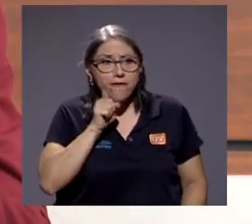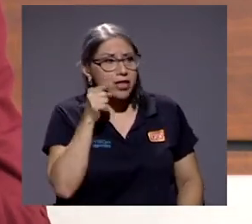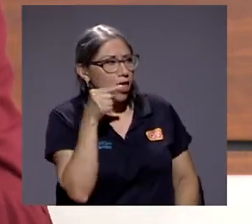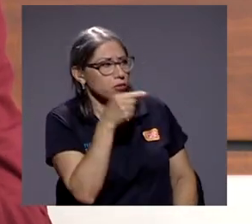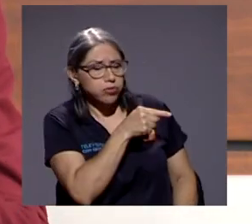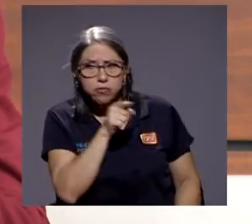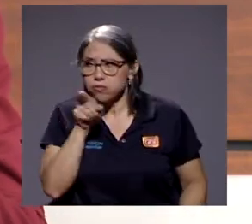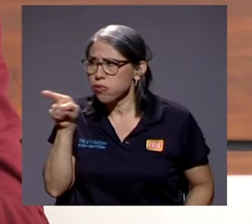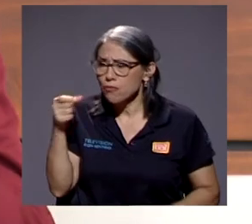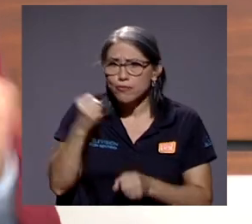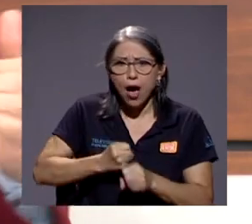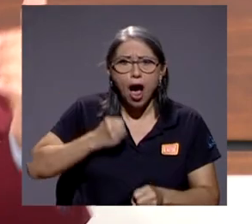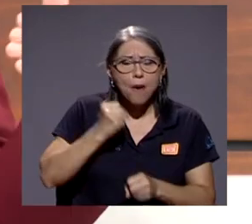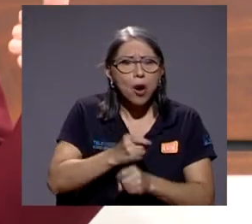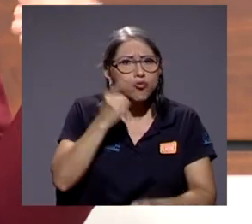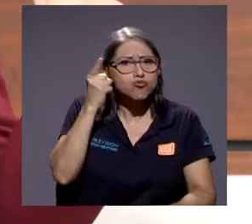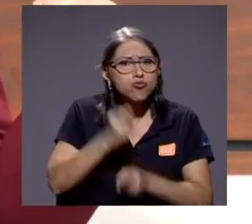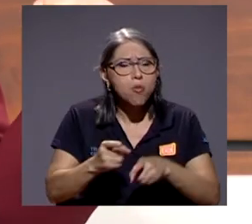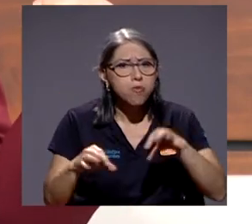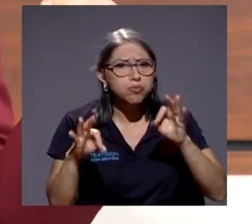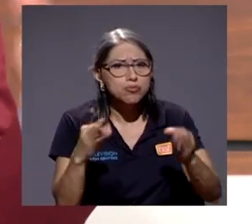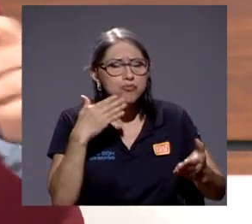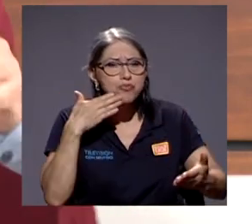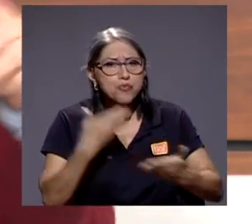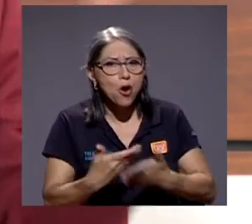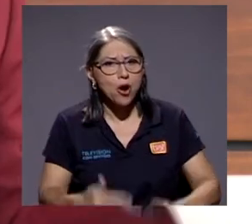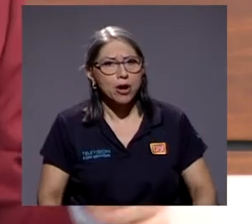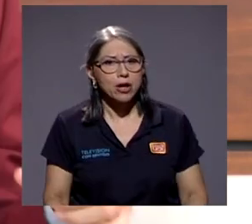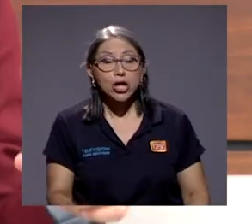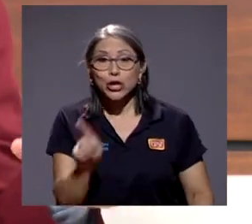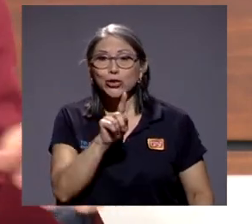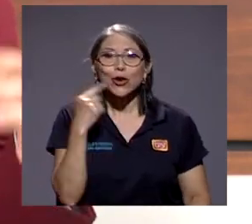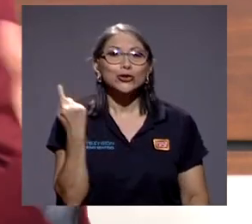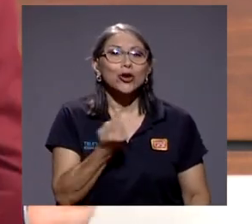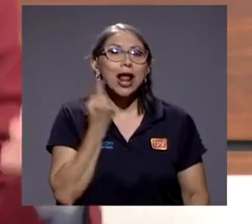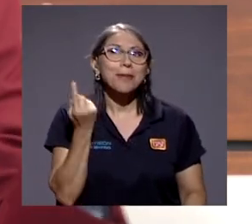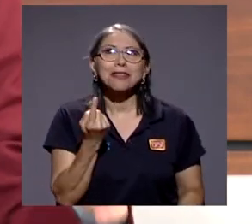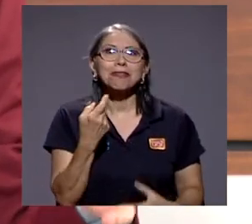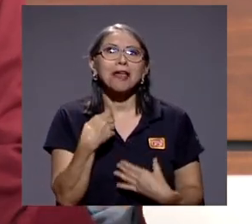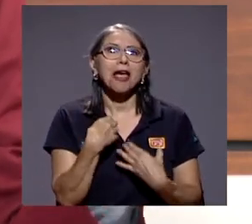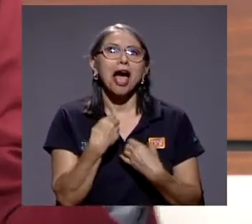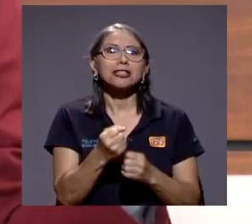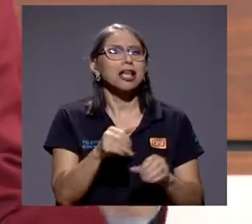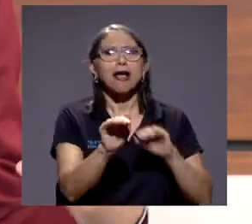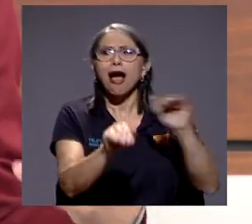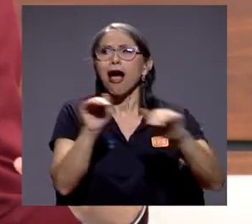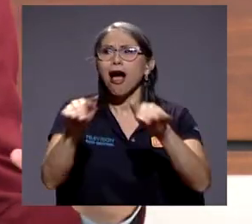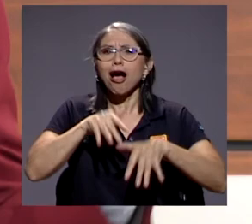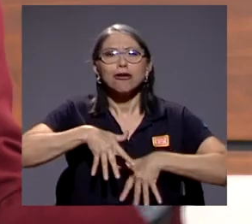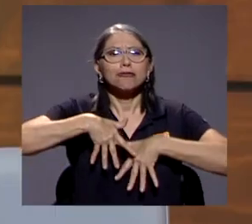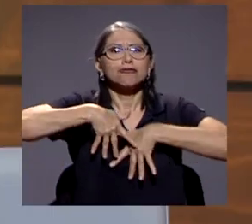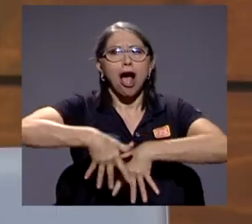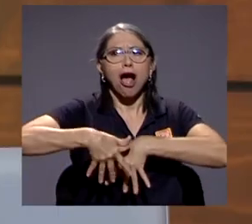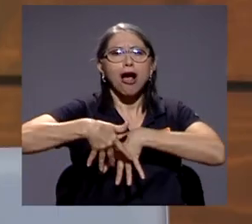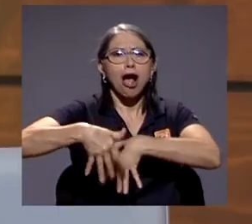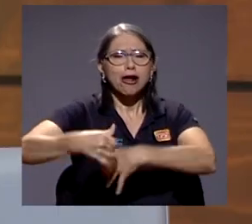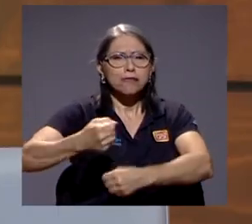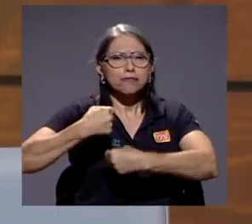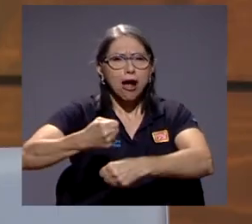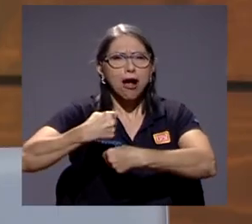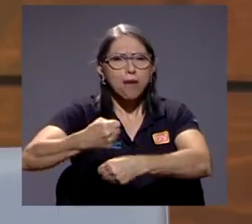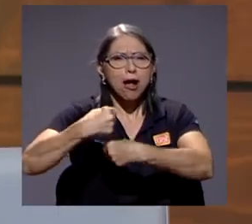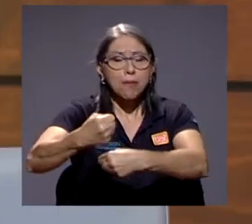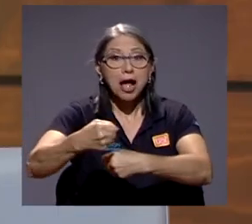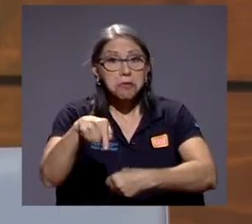muy efectivo porque porque no es sólo hacer la marcha que se hizo que no son marchas movilizadoras